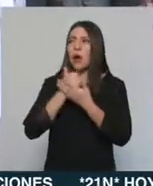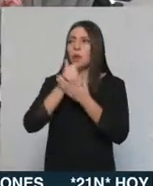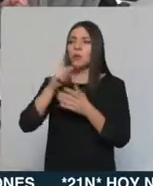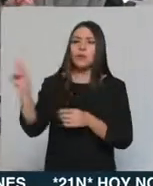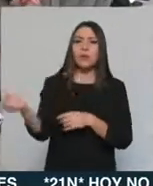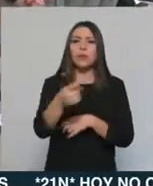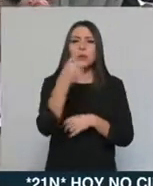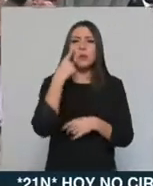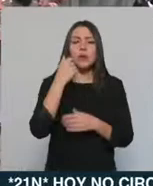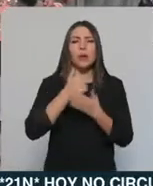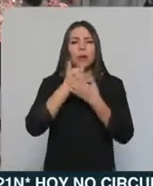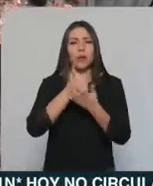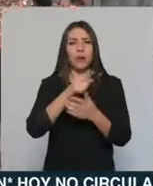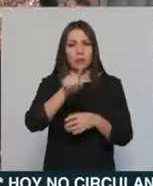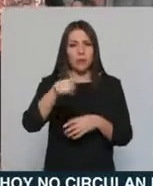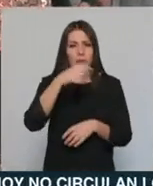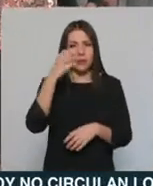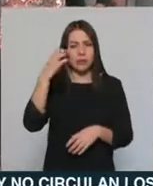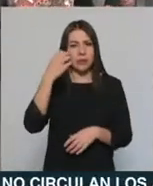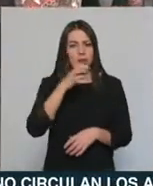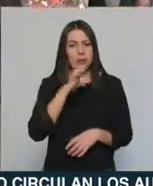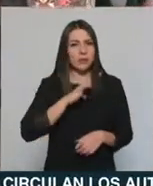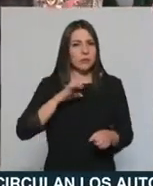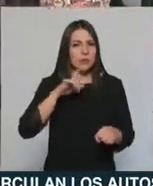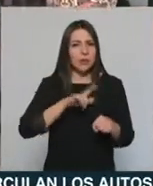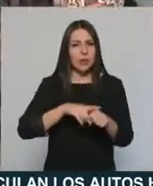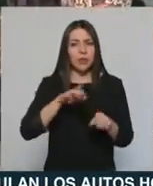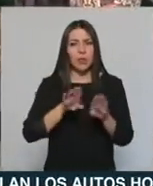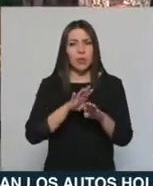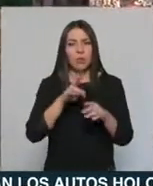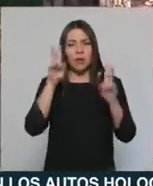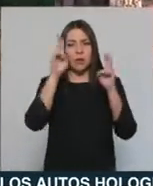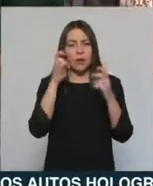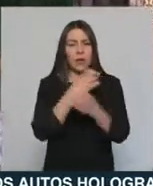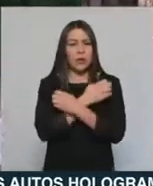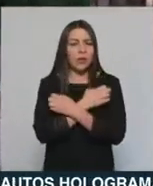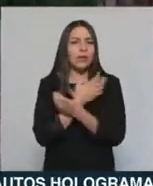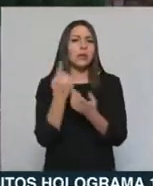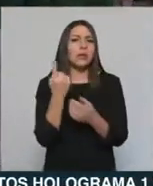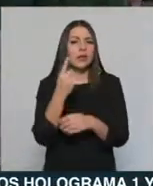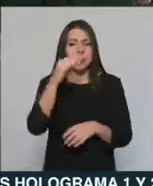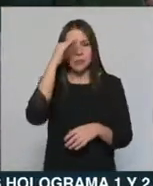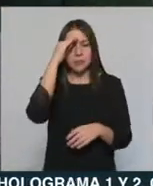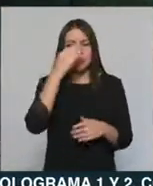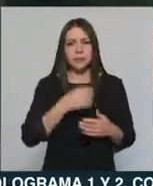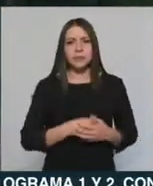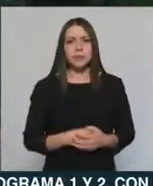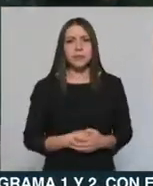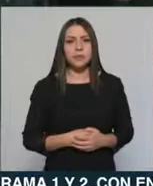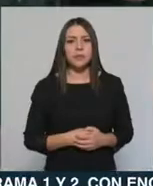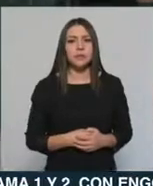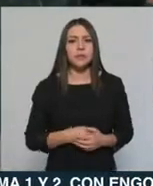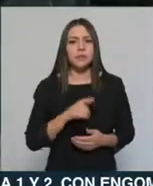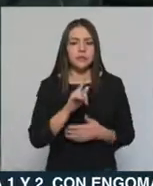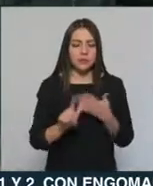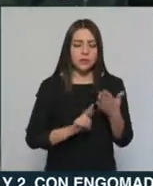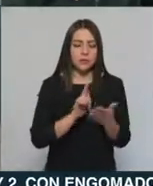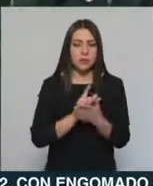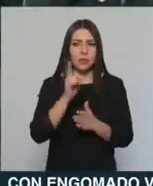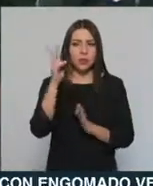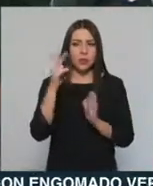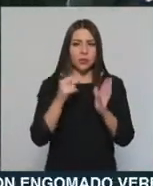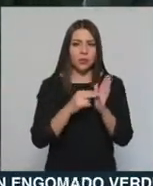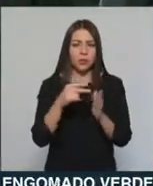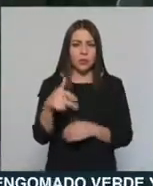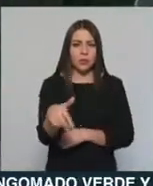temas educativos, ¿esto podría favorecer la educación en nuestro país? Bueno, la reforma de 2013 se